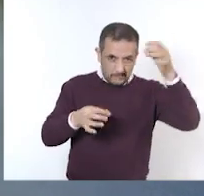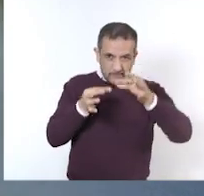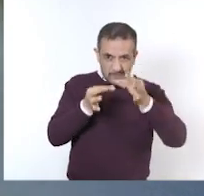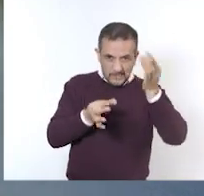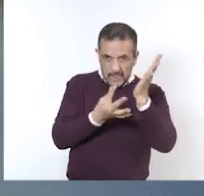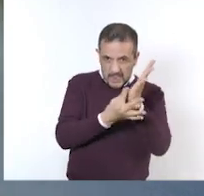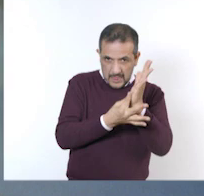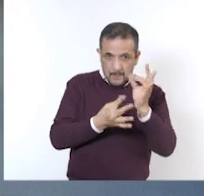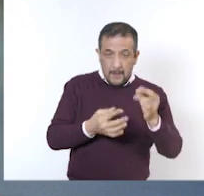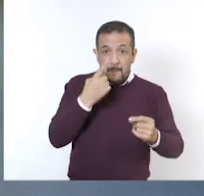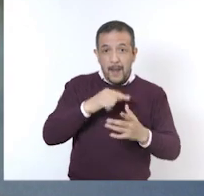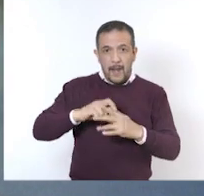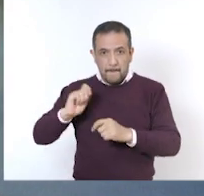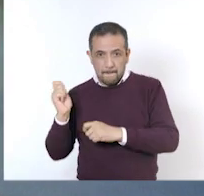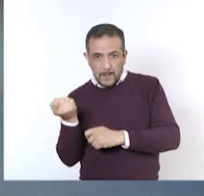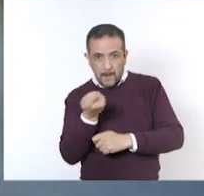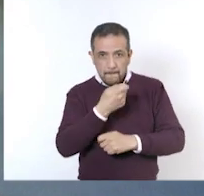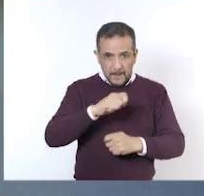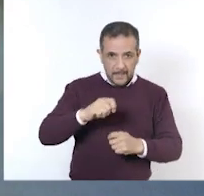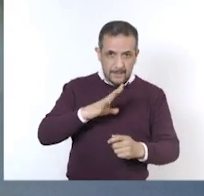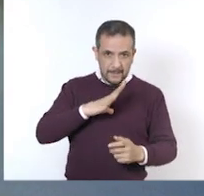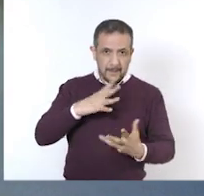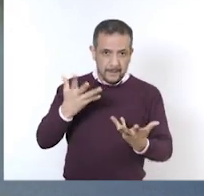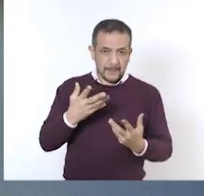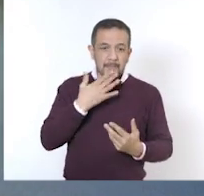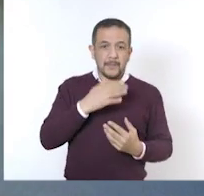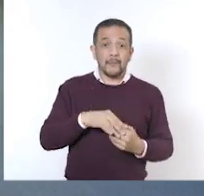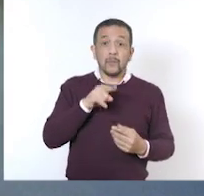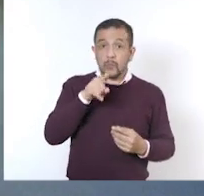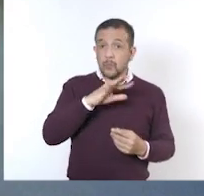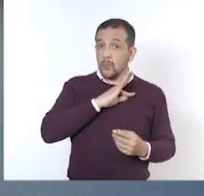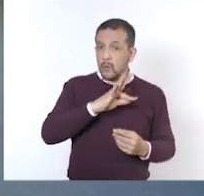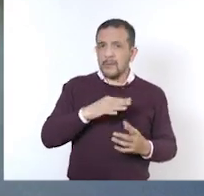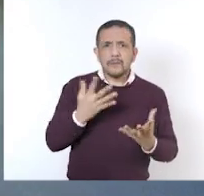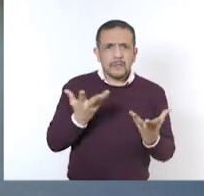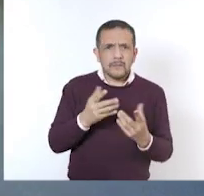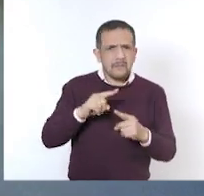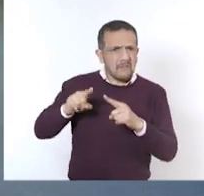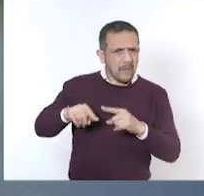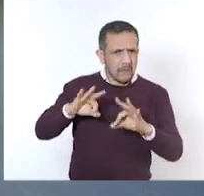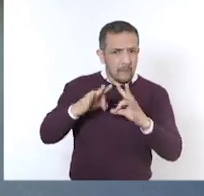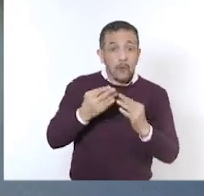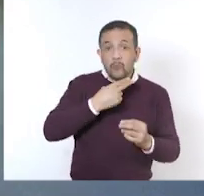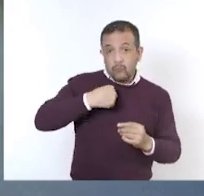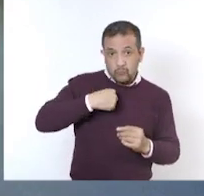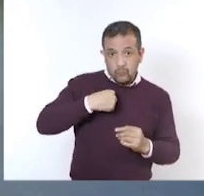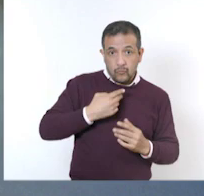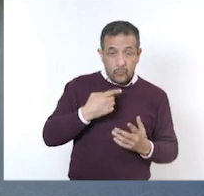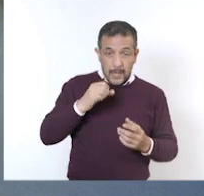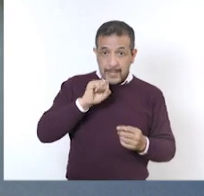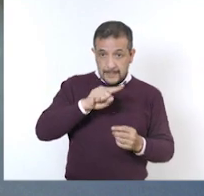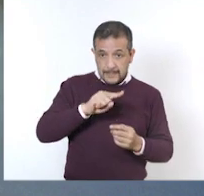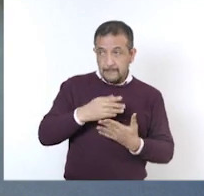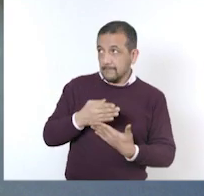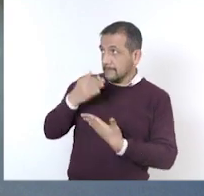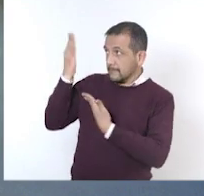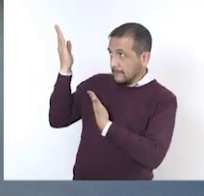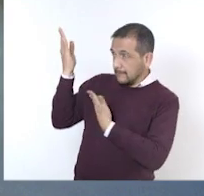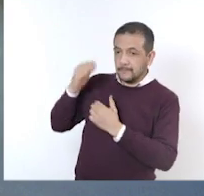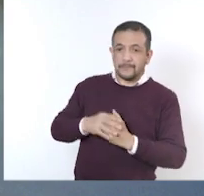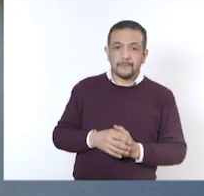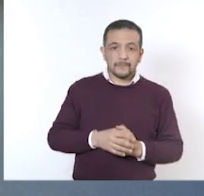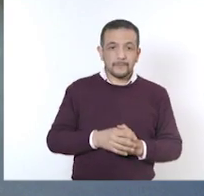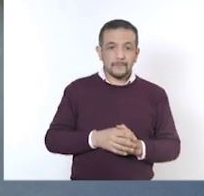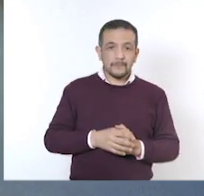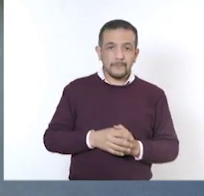raqueta. ¿Sí? Este material puedes hacerlo de distintas maneras. Nosotros lo hicimos. Tenemos